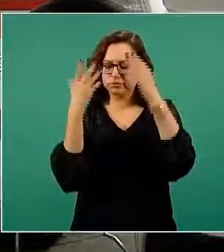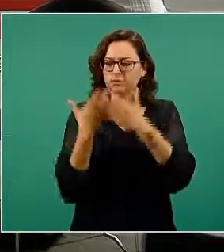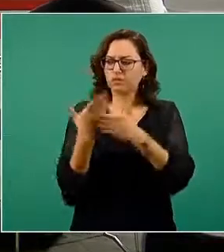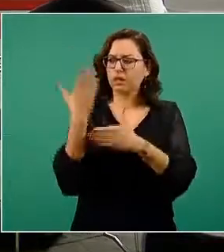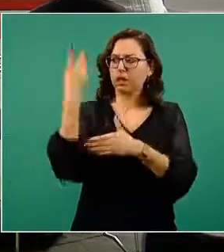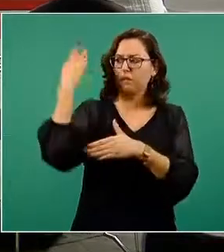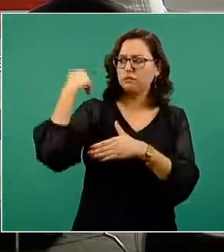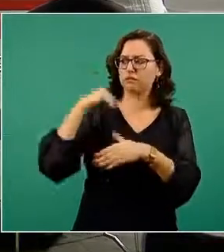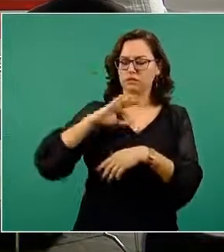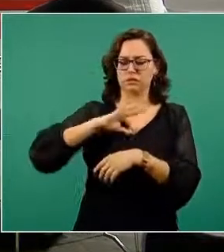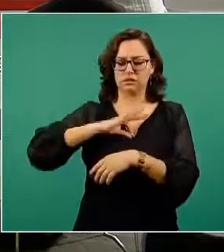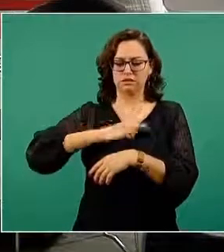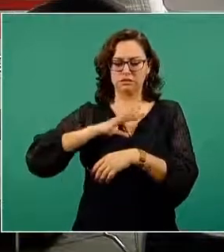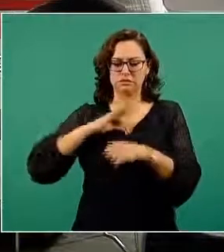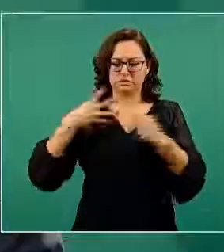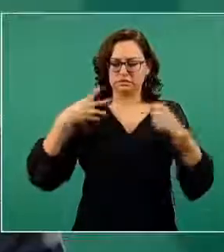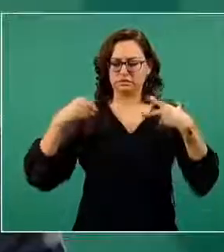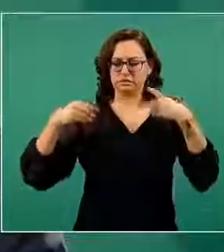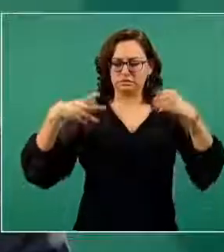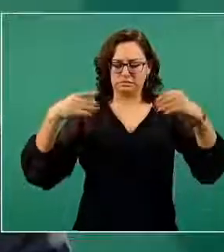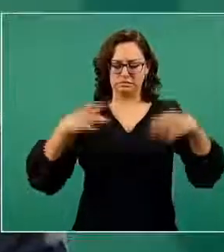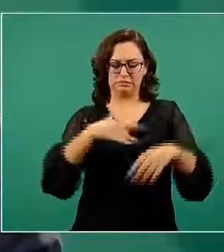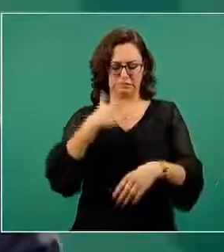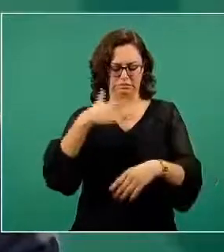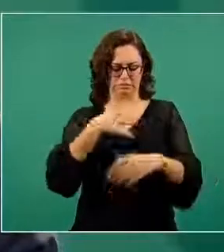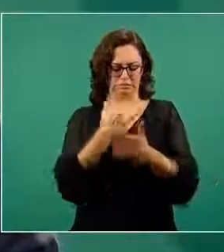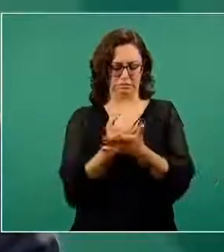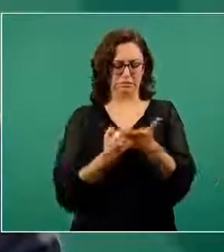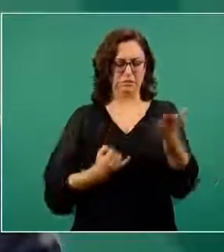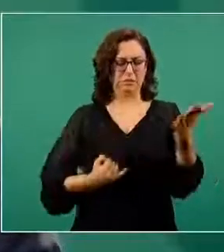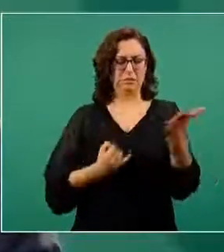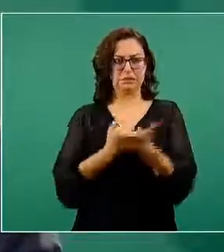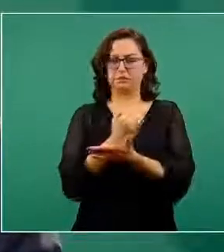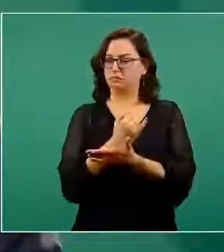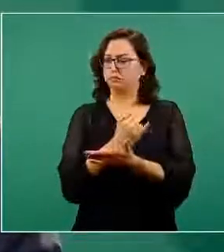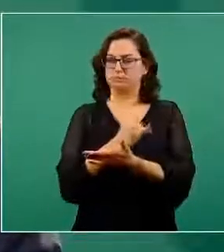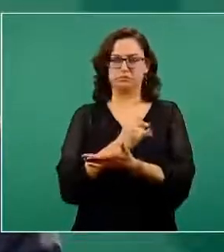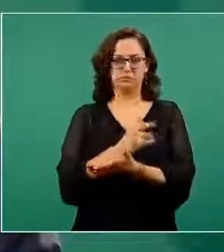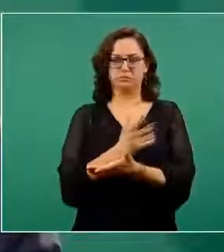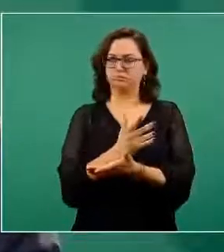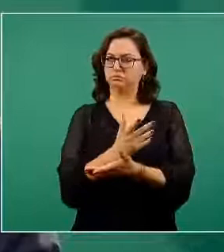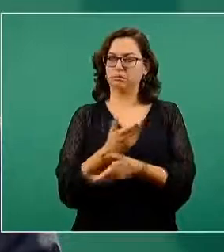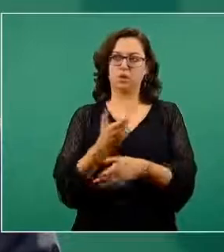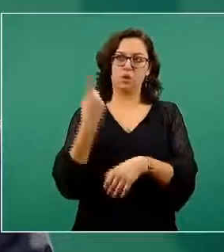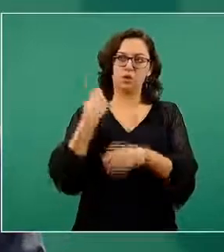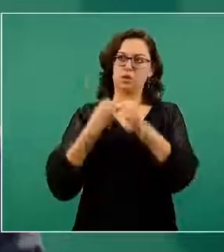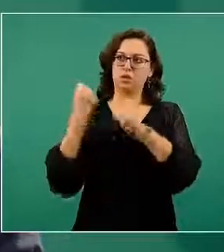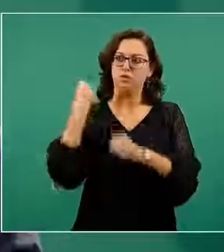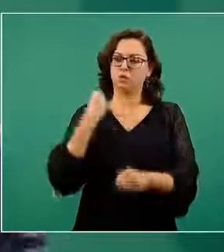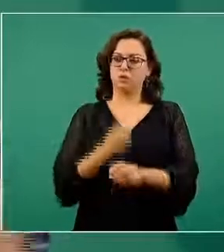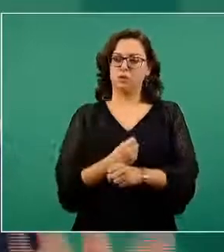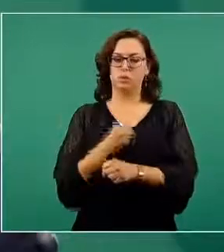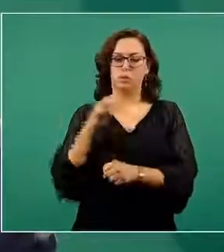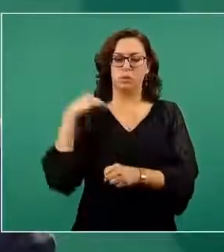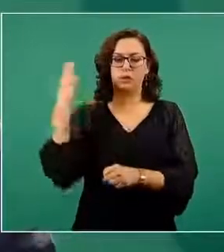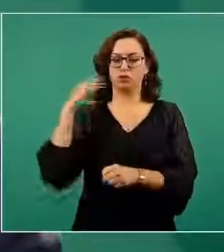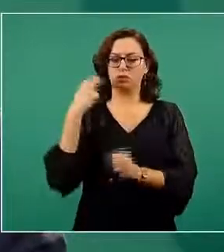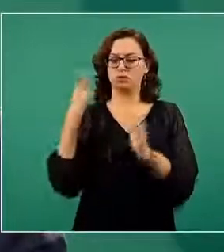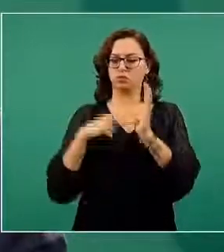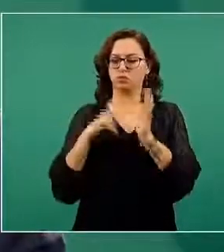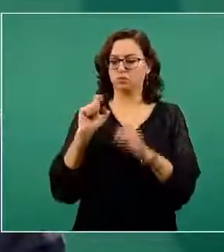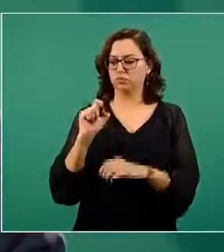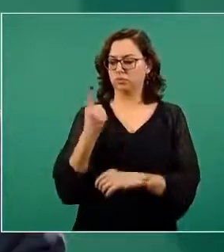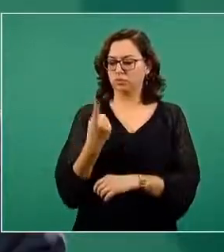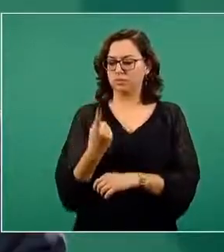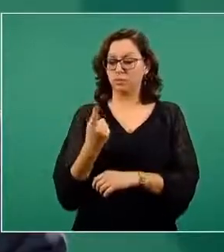Jornada Nacional de Sana Distancia, allá por marzo de 2020, y que después